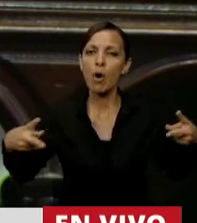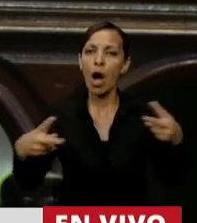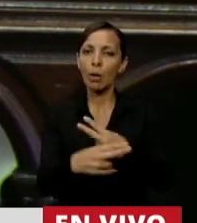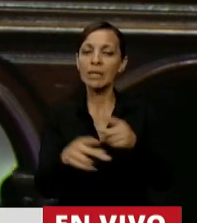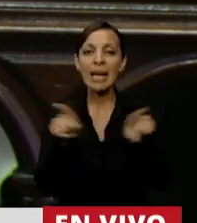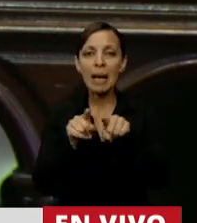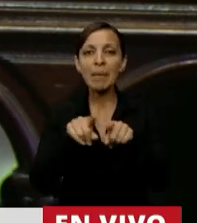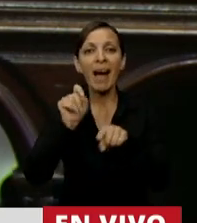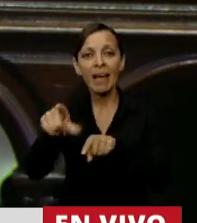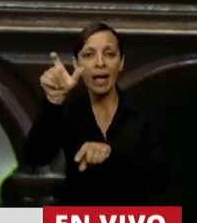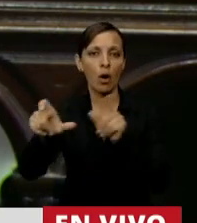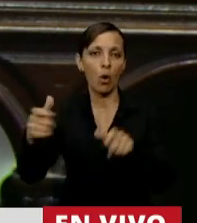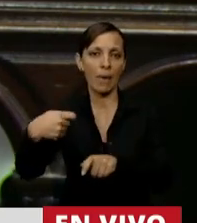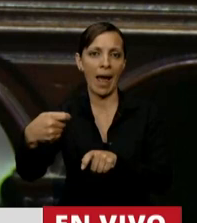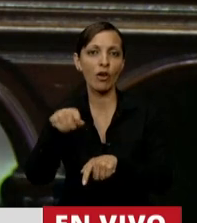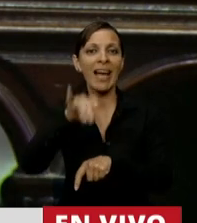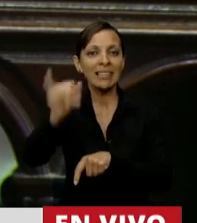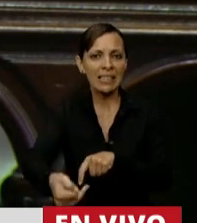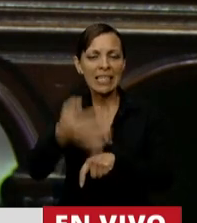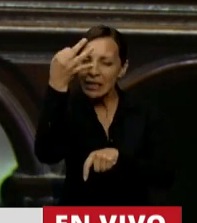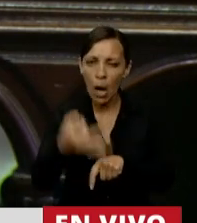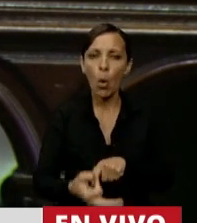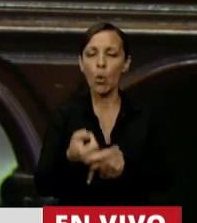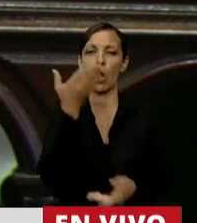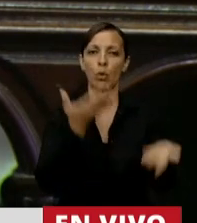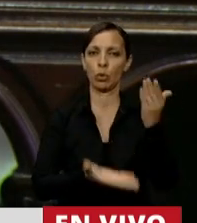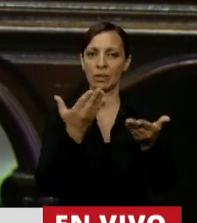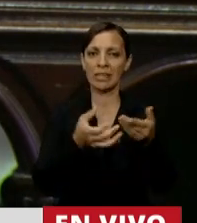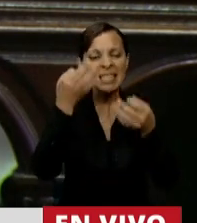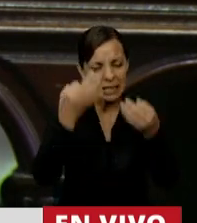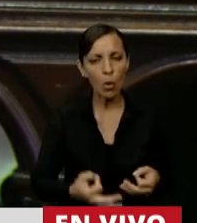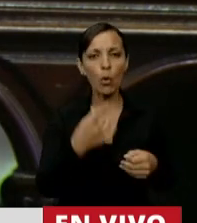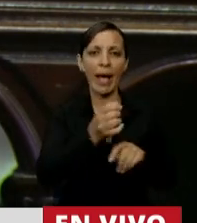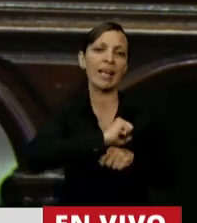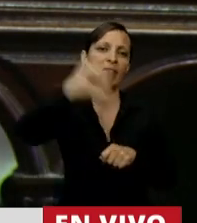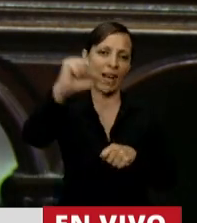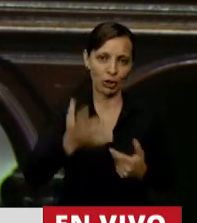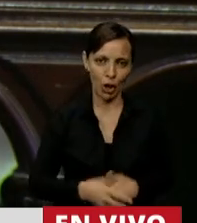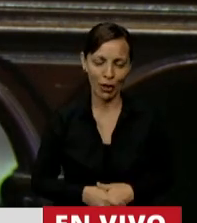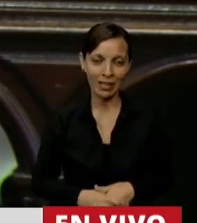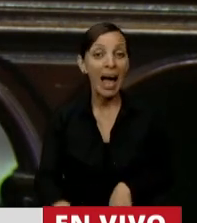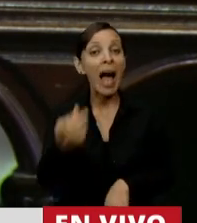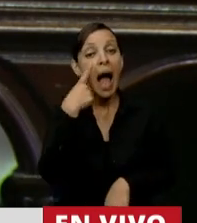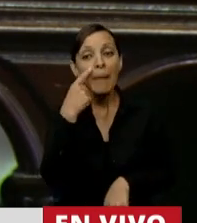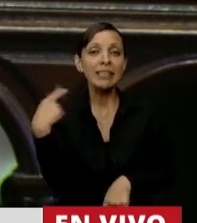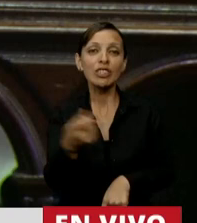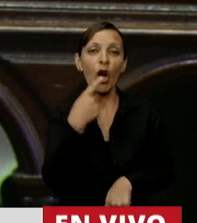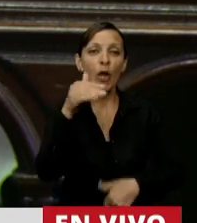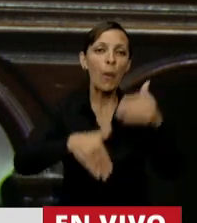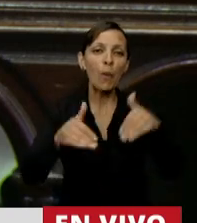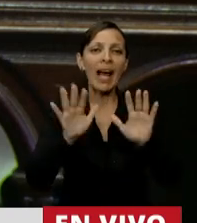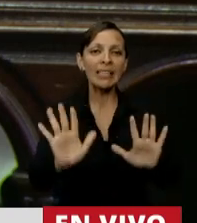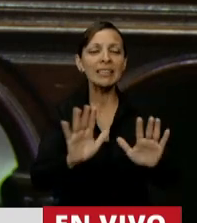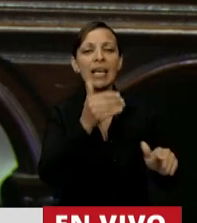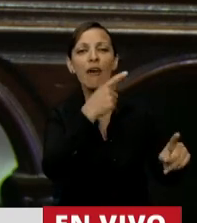quieren imponer a los jubilados. Ahí sí que no habría dudas que la fórmula iba a incluir la inflación. A ver si todos iban a votarse una